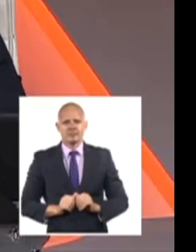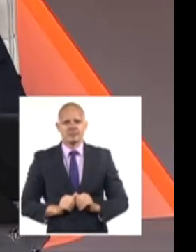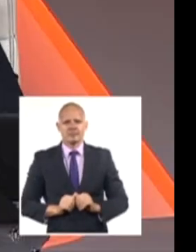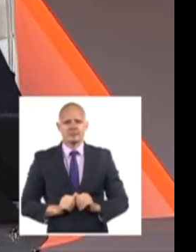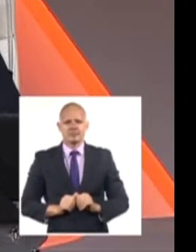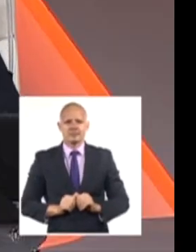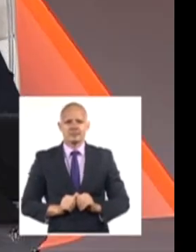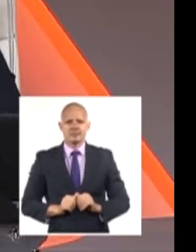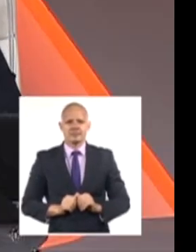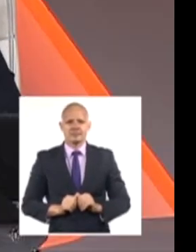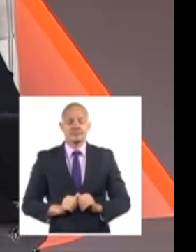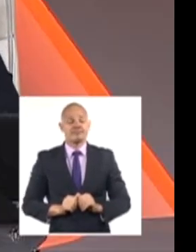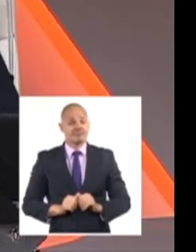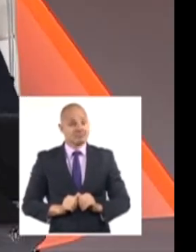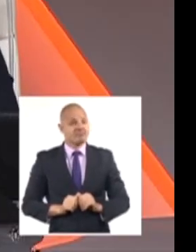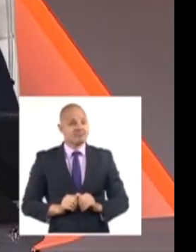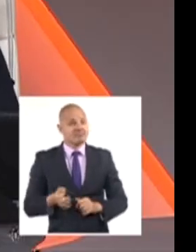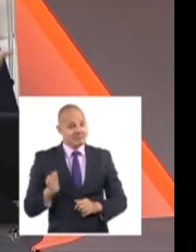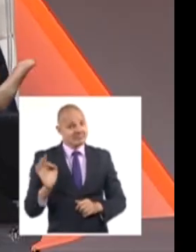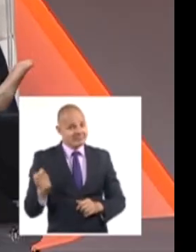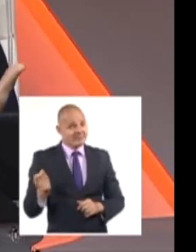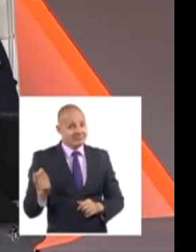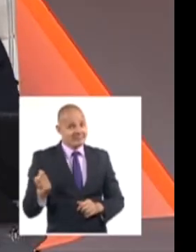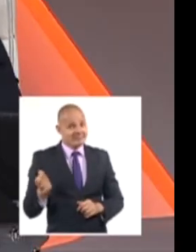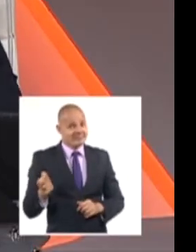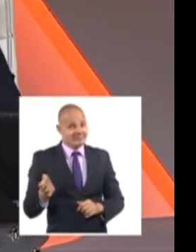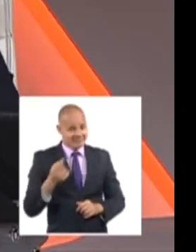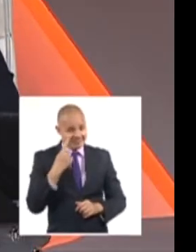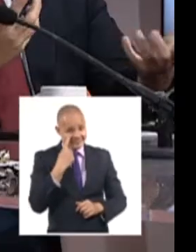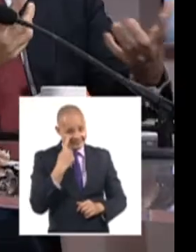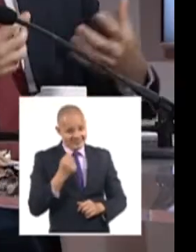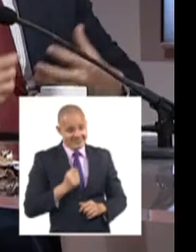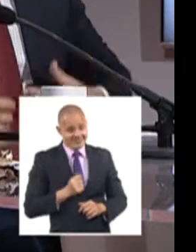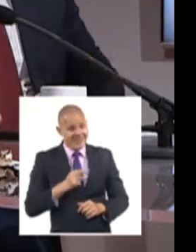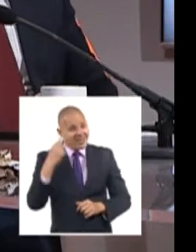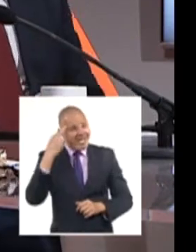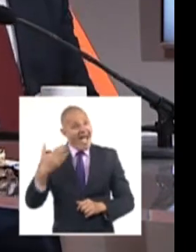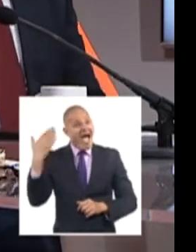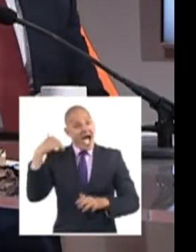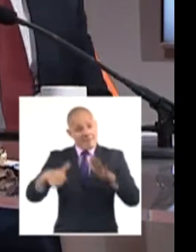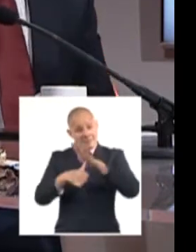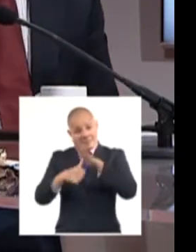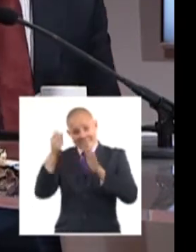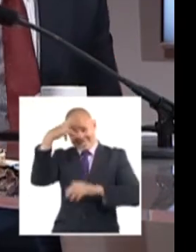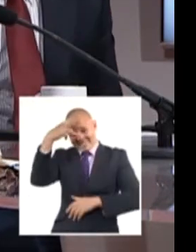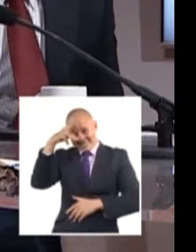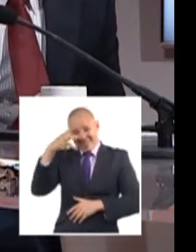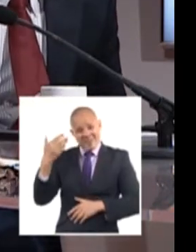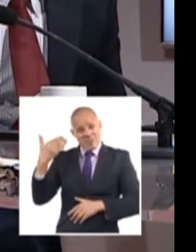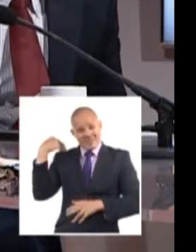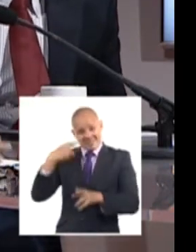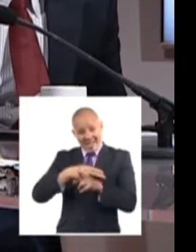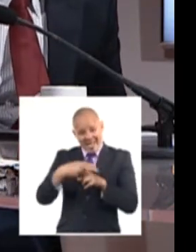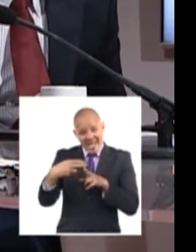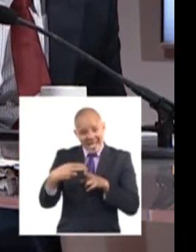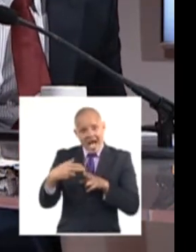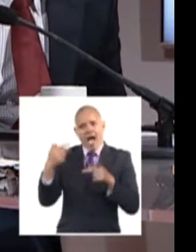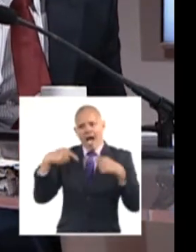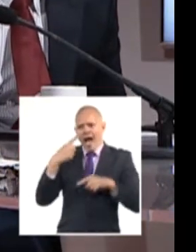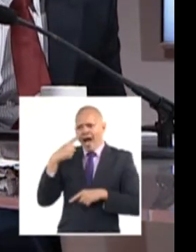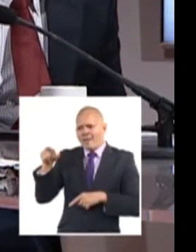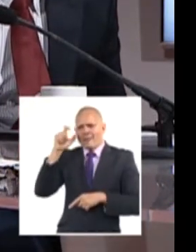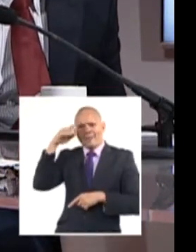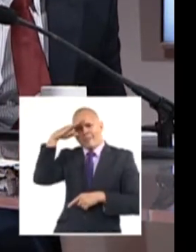bueno y es cierto es cierto lo que así que se parece mucho lo que le sucedió a lo que es y cómo está enfrentando